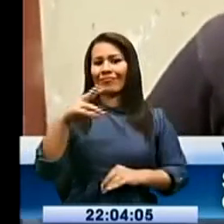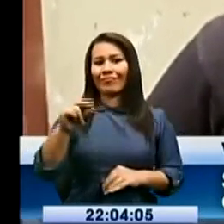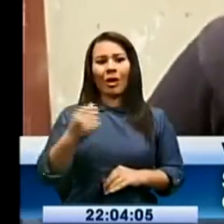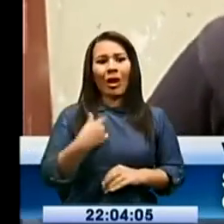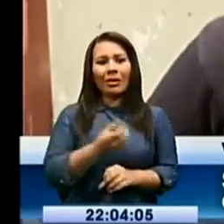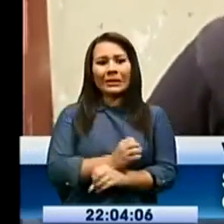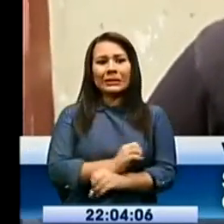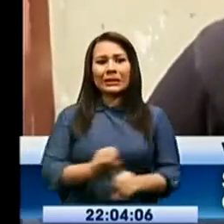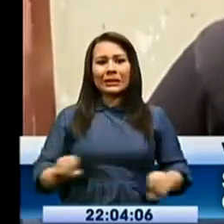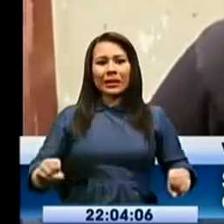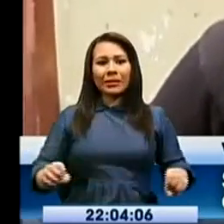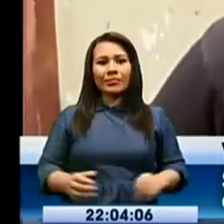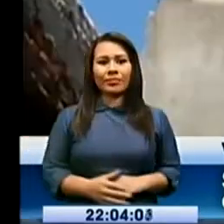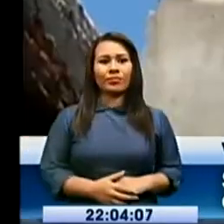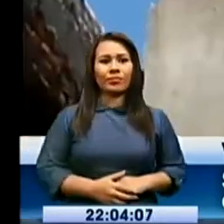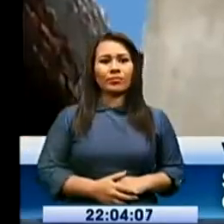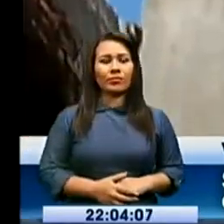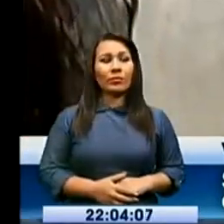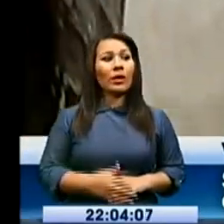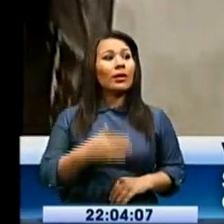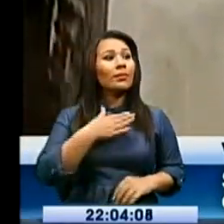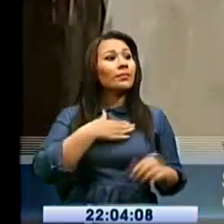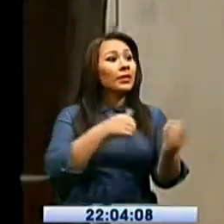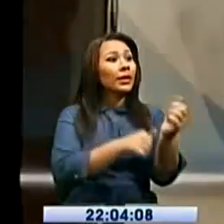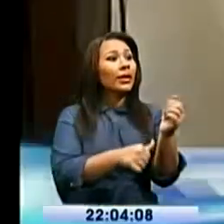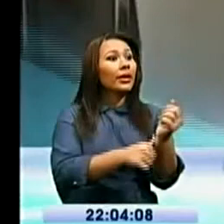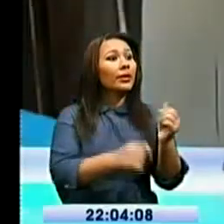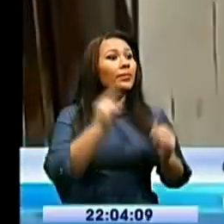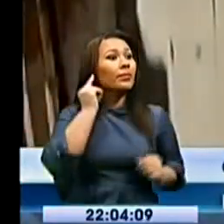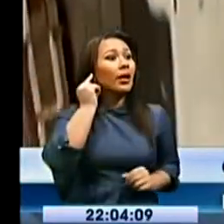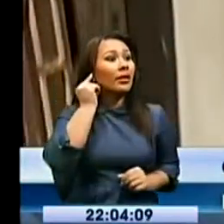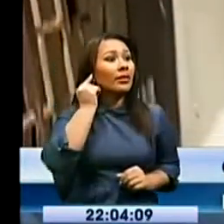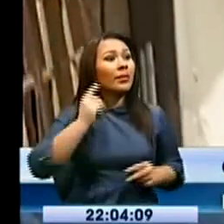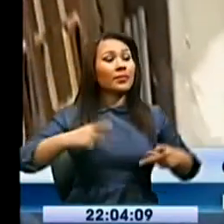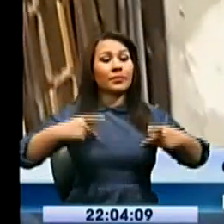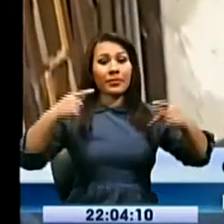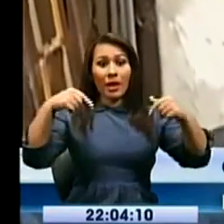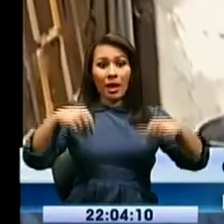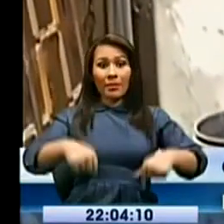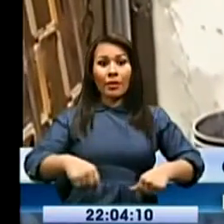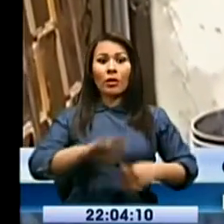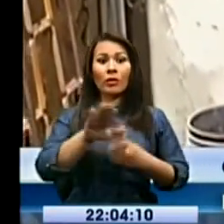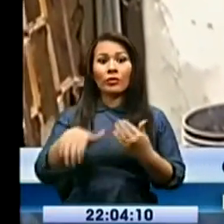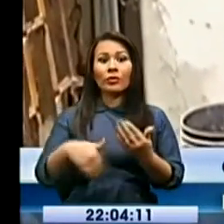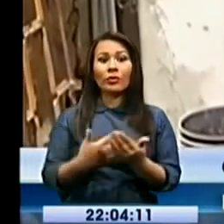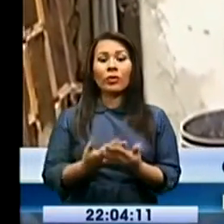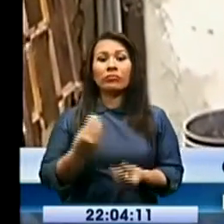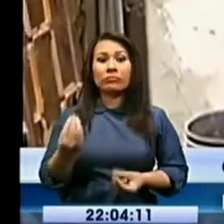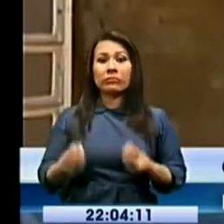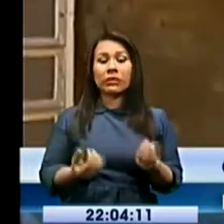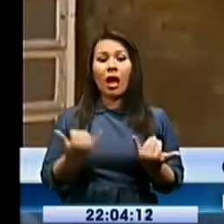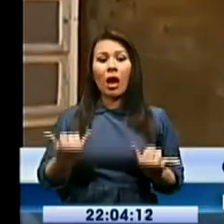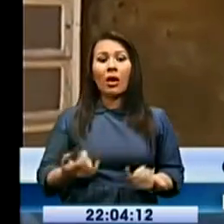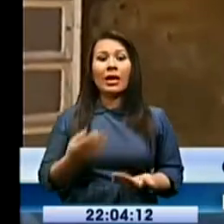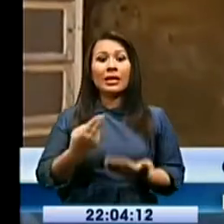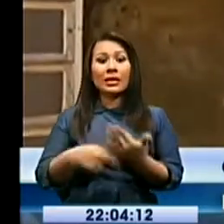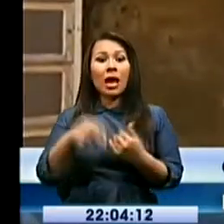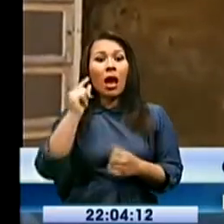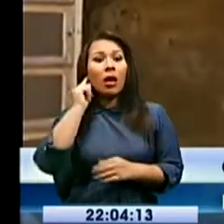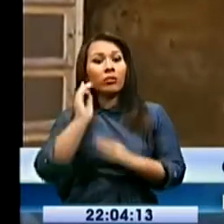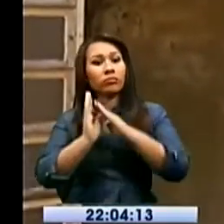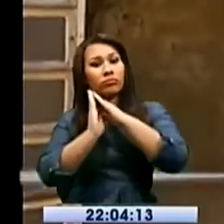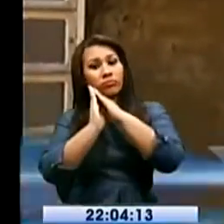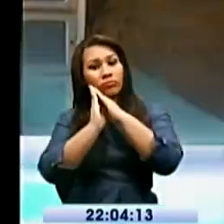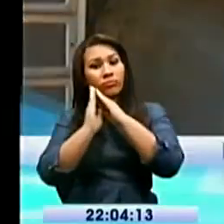no. Mi hermana, que vivía abajo, tuvo que ahorita irse donde la hija, que le está dando posada.